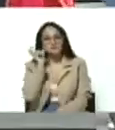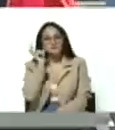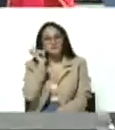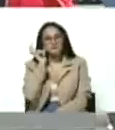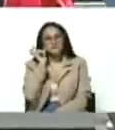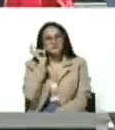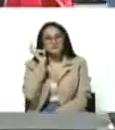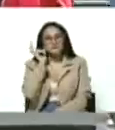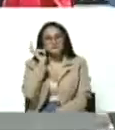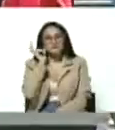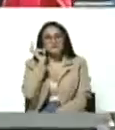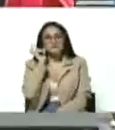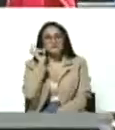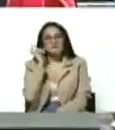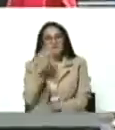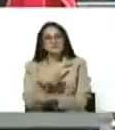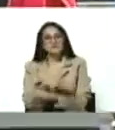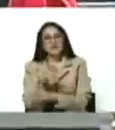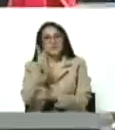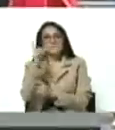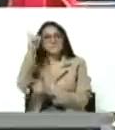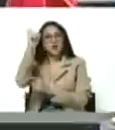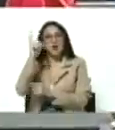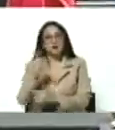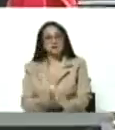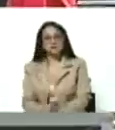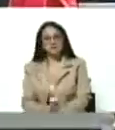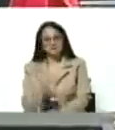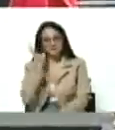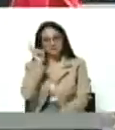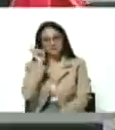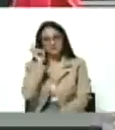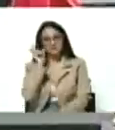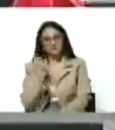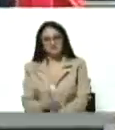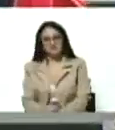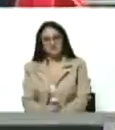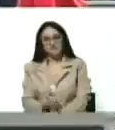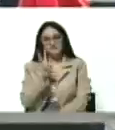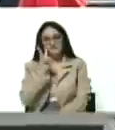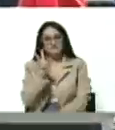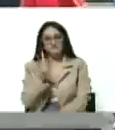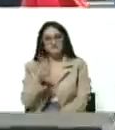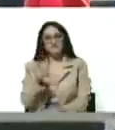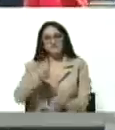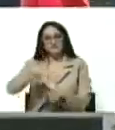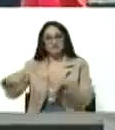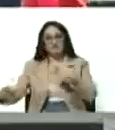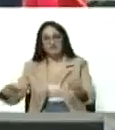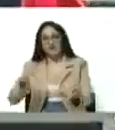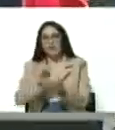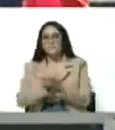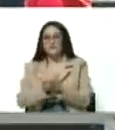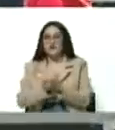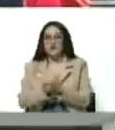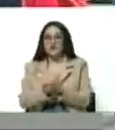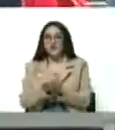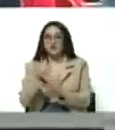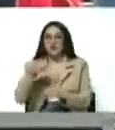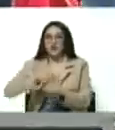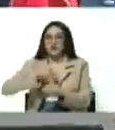cómo suena en la carretera un disparo. Lo hemos escuchado. Hemos visto caer a compañeros de esta